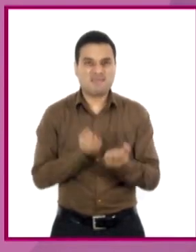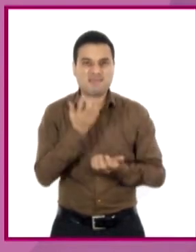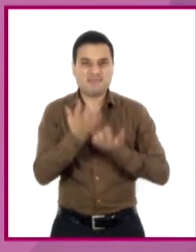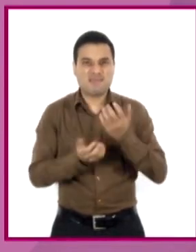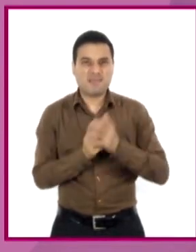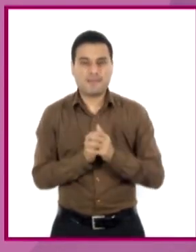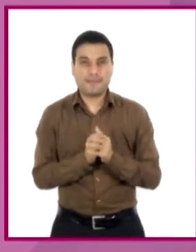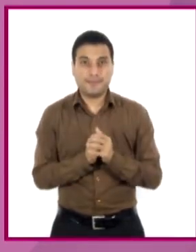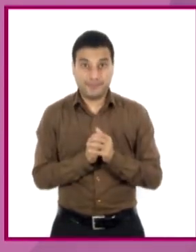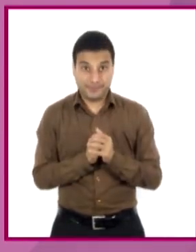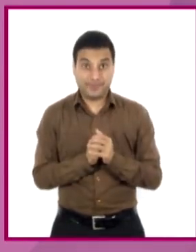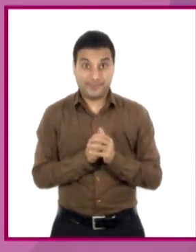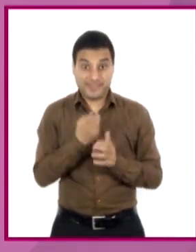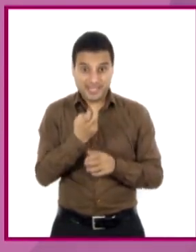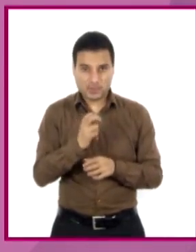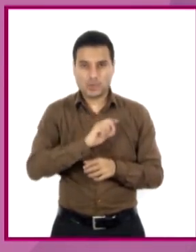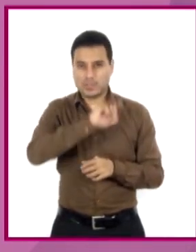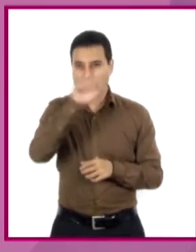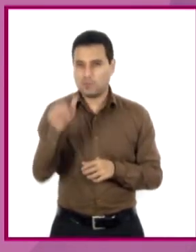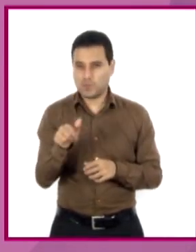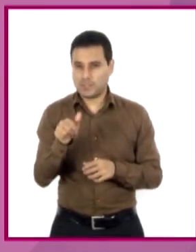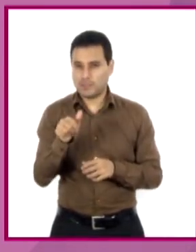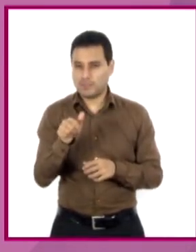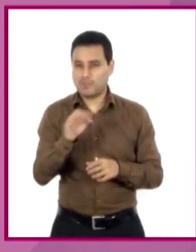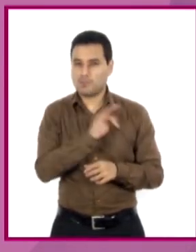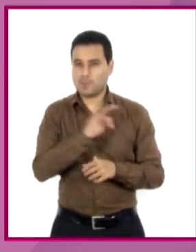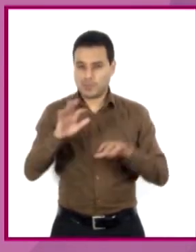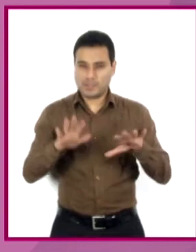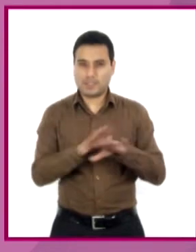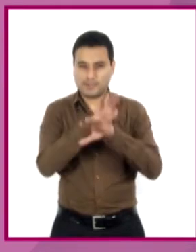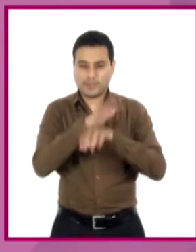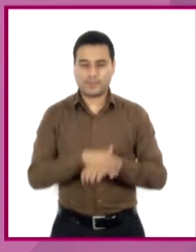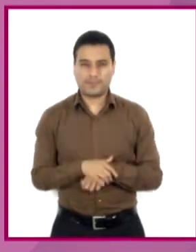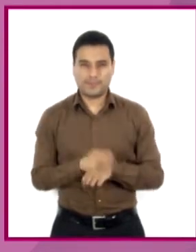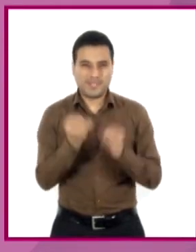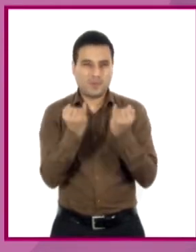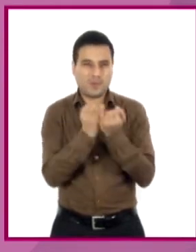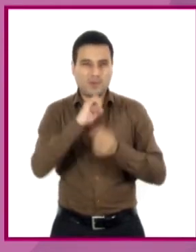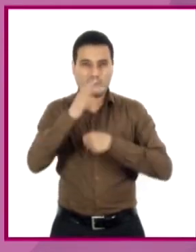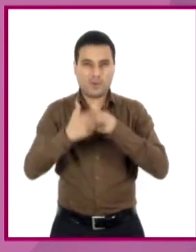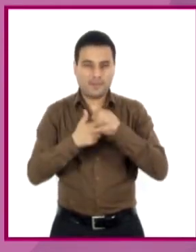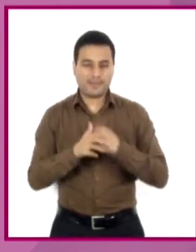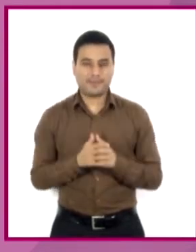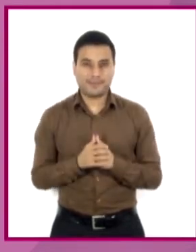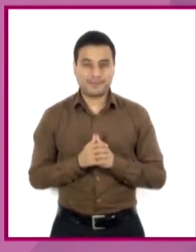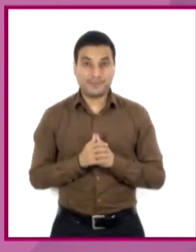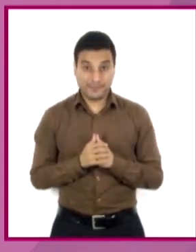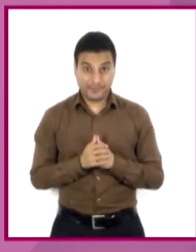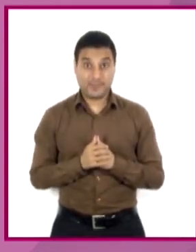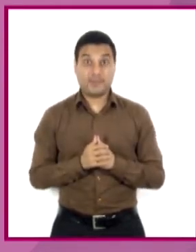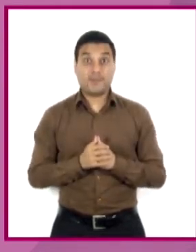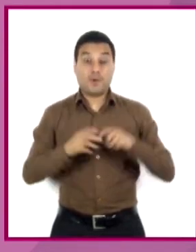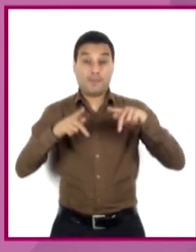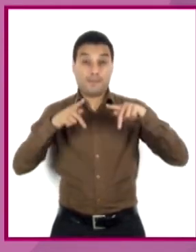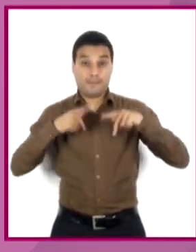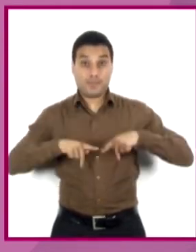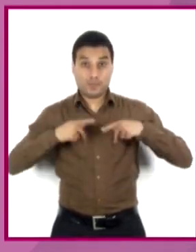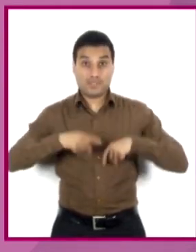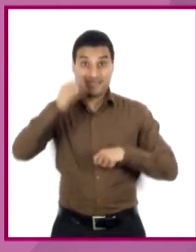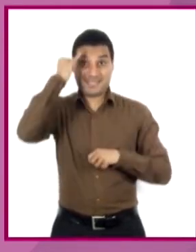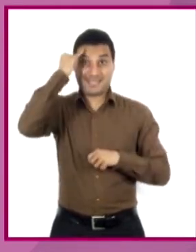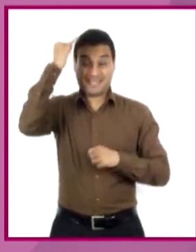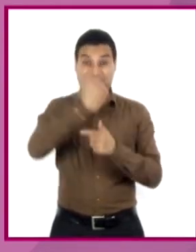y sociales que sucedían en Europa. Sin embargo, no pudieron evitar que los ideales del liberalismo se